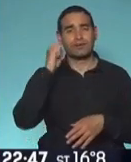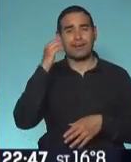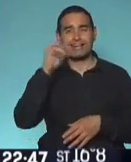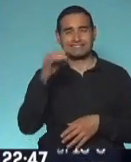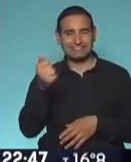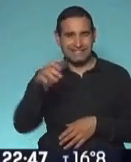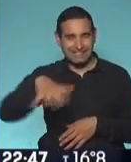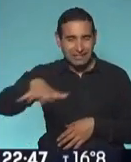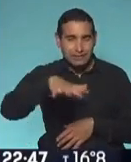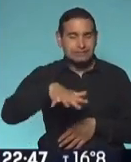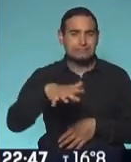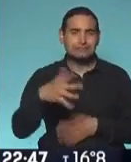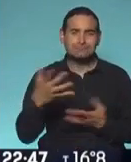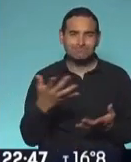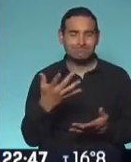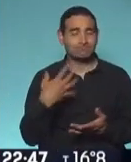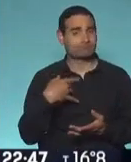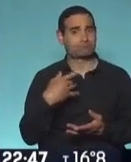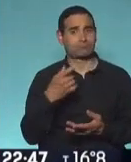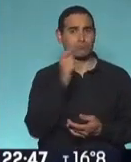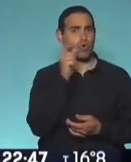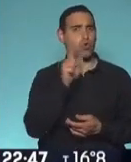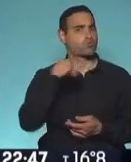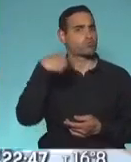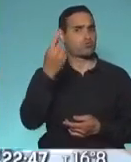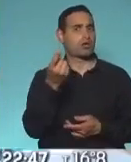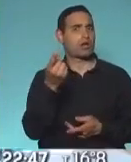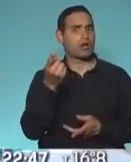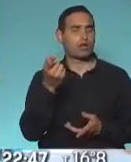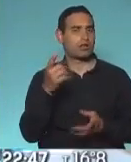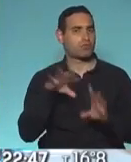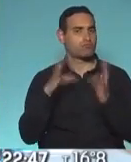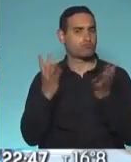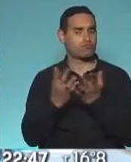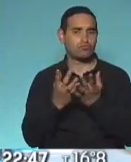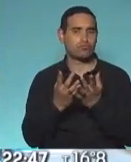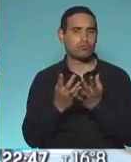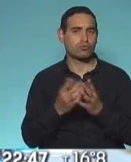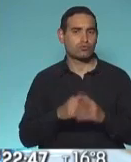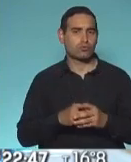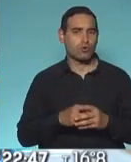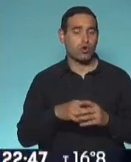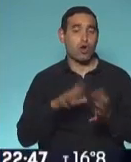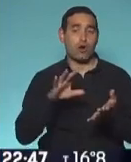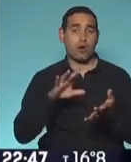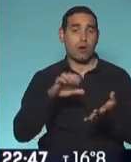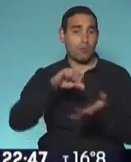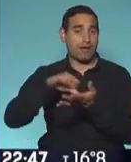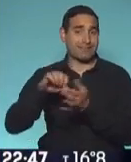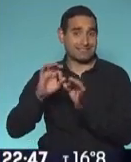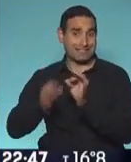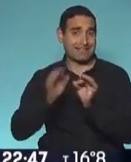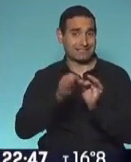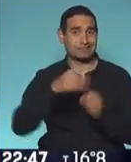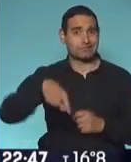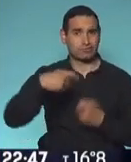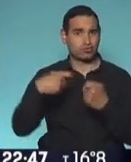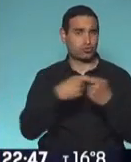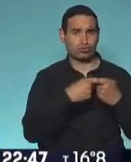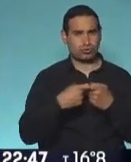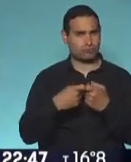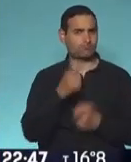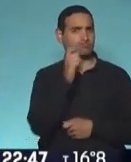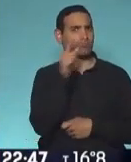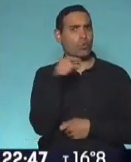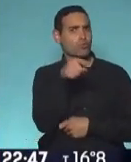Esto no cayó bien ni tranquilizó ni siquiera a sus aliados con algún grado de crítica,